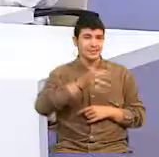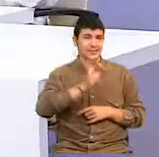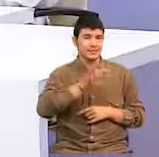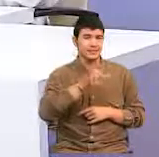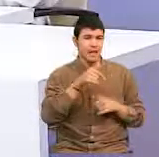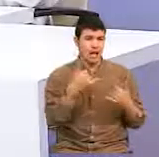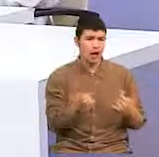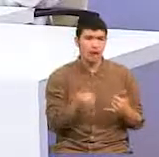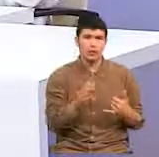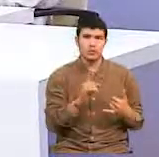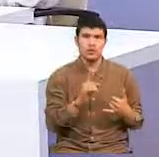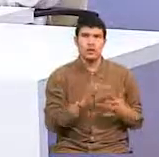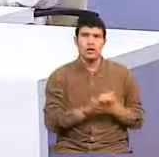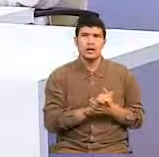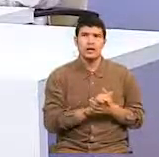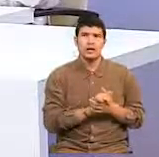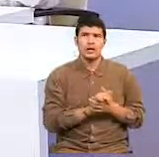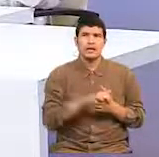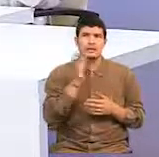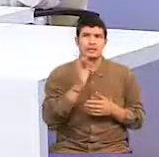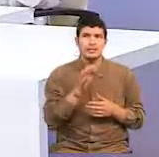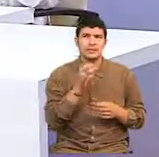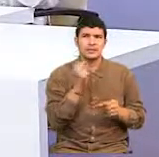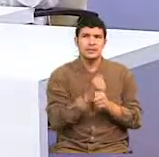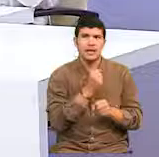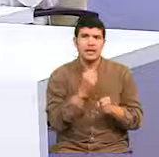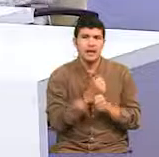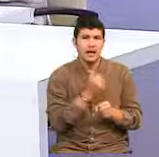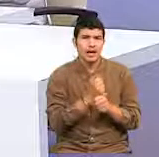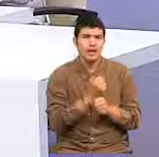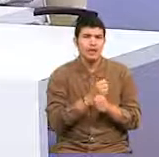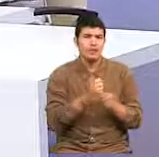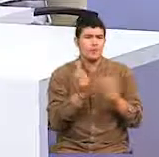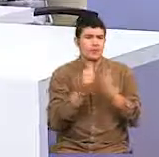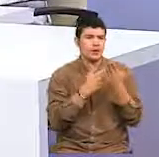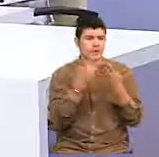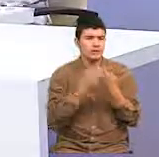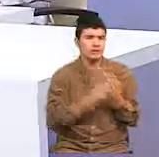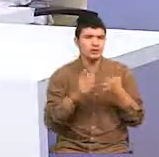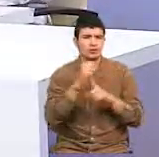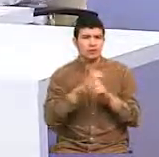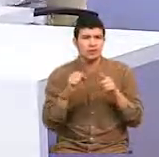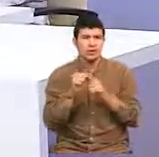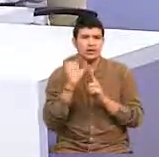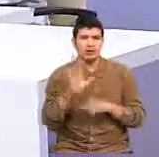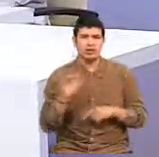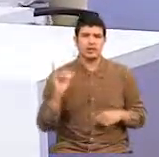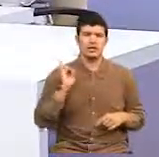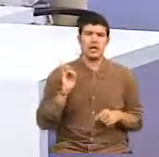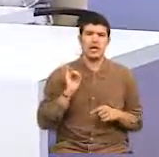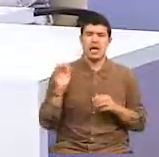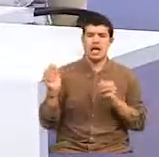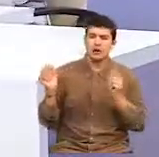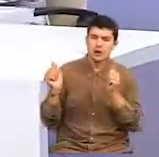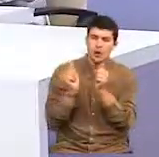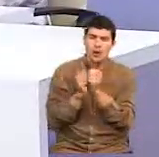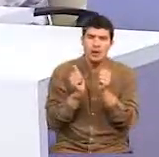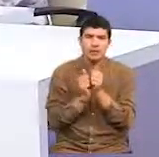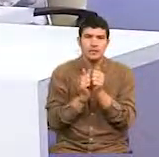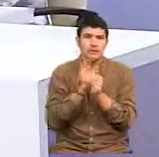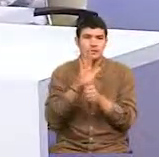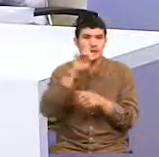diferentes proyectos sociales, el llegarle a la gente, el llegarle a la comunidad, el tratar de convencerlos de que ustedes son el Ejército Nacional, que están acompañando, que